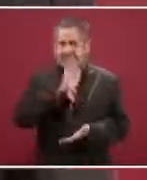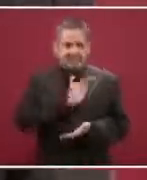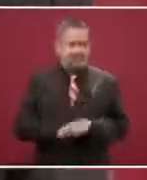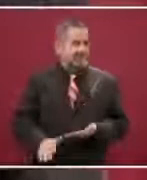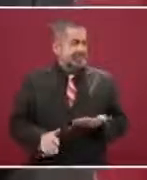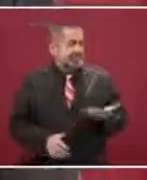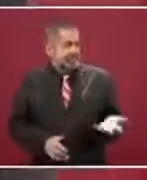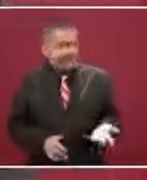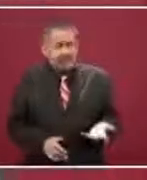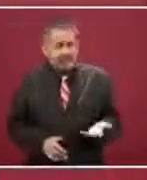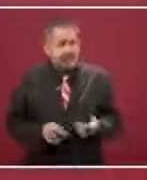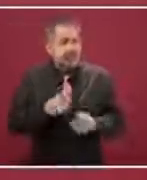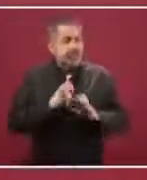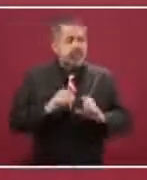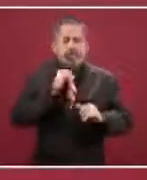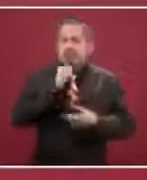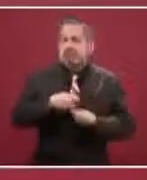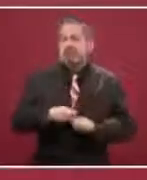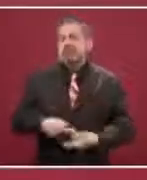no había cuidado